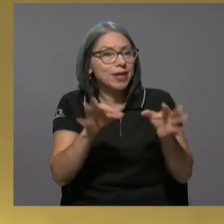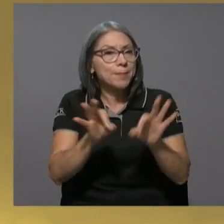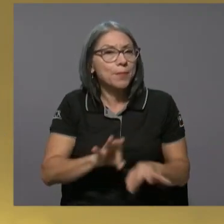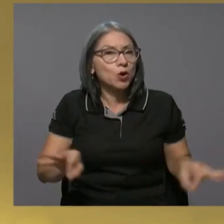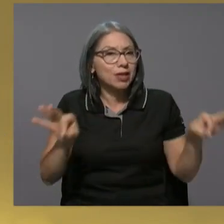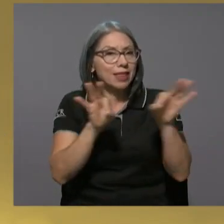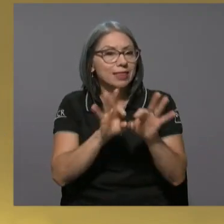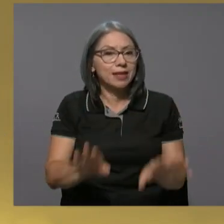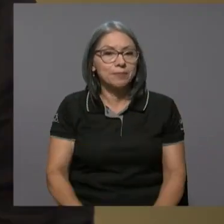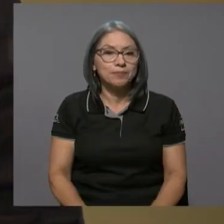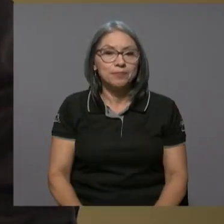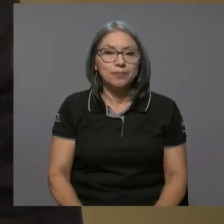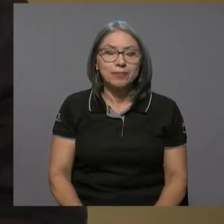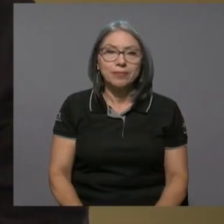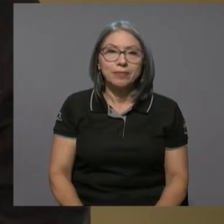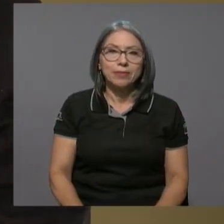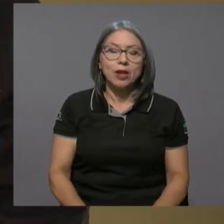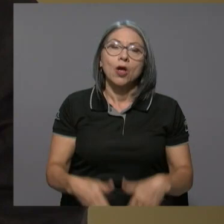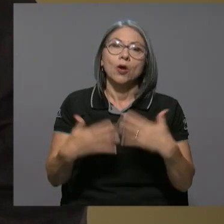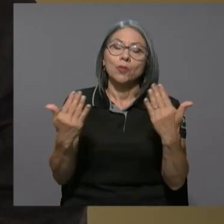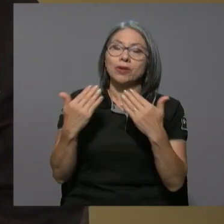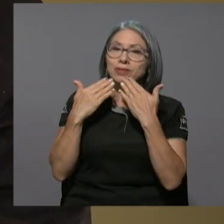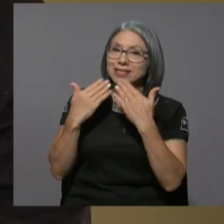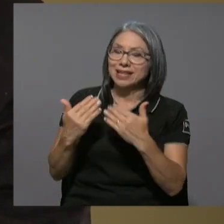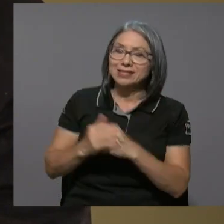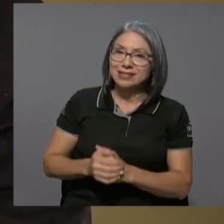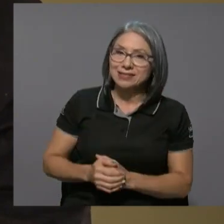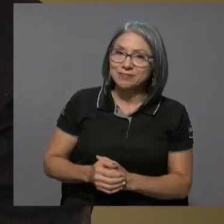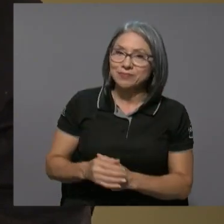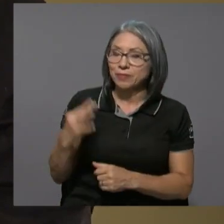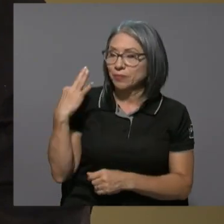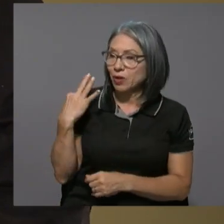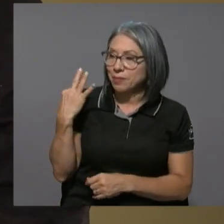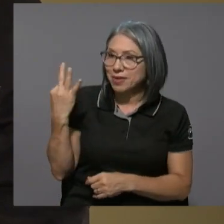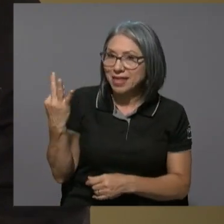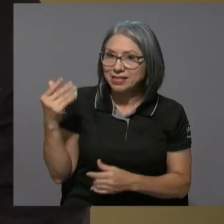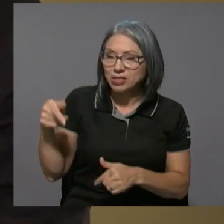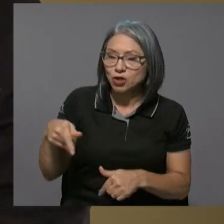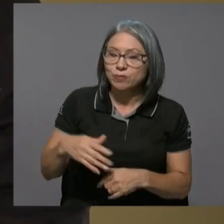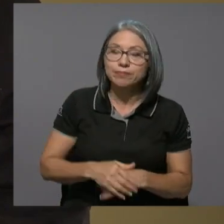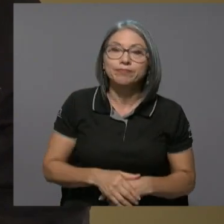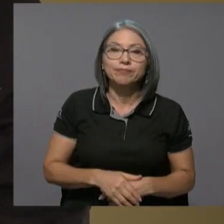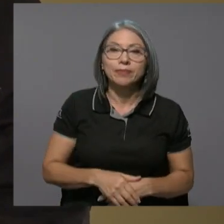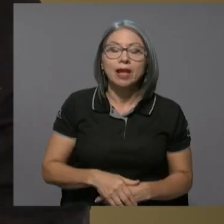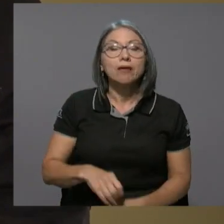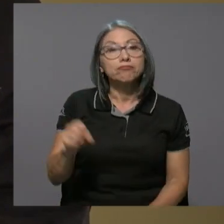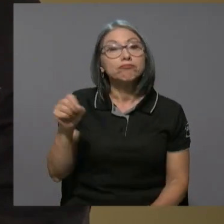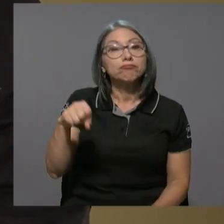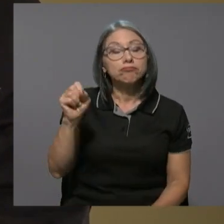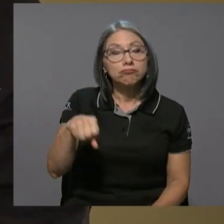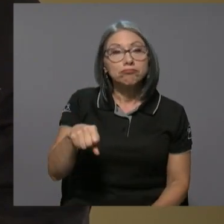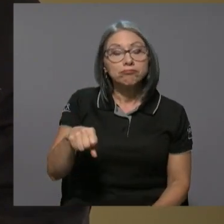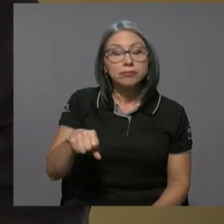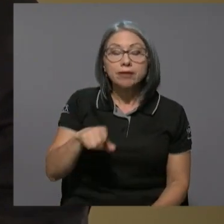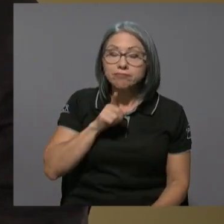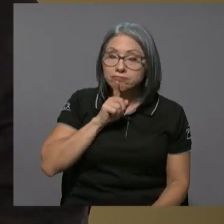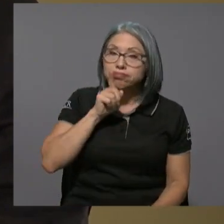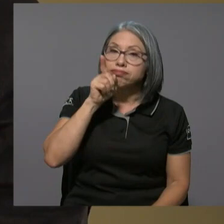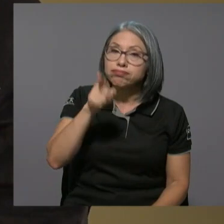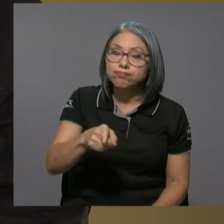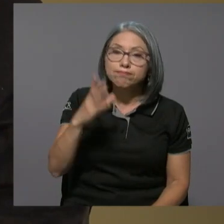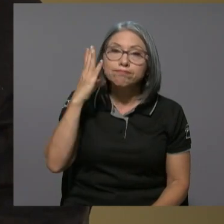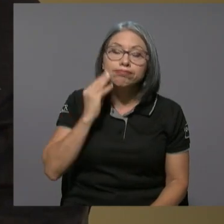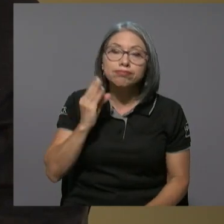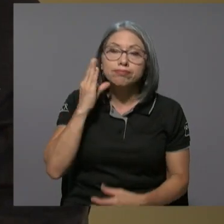importante. Bueno, muchas gracias por la invitación. Sí, ciertamente ha sido una experiencia